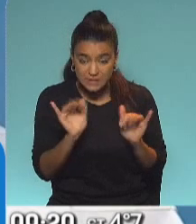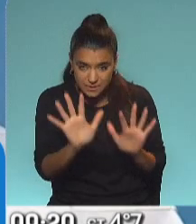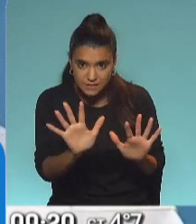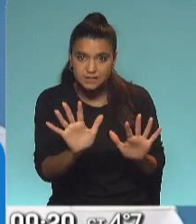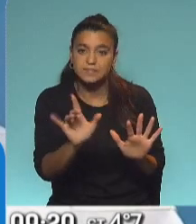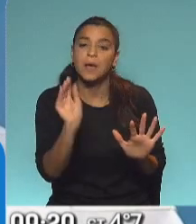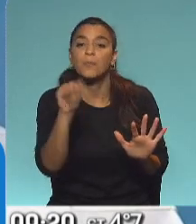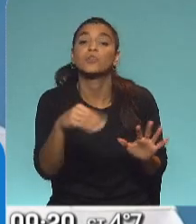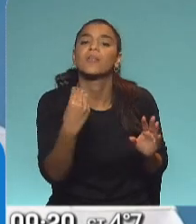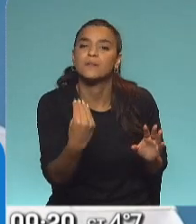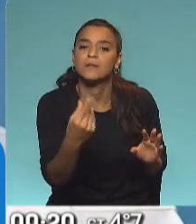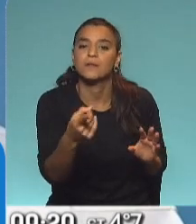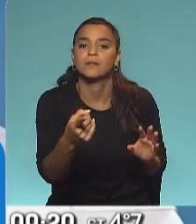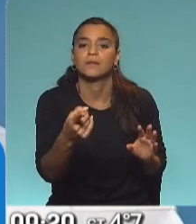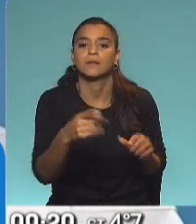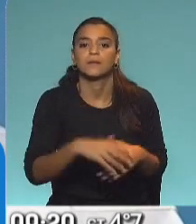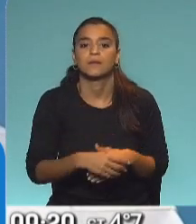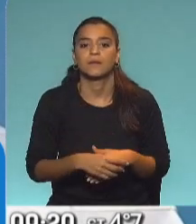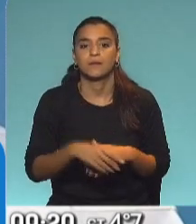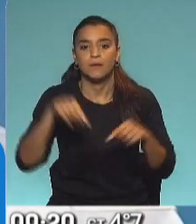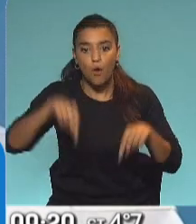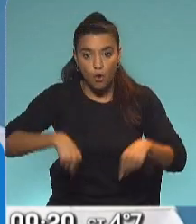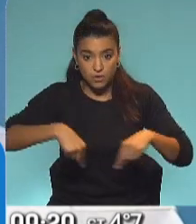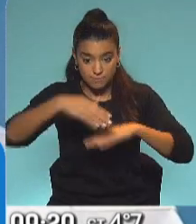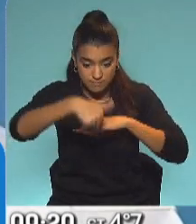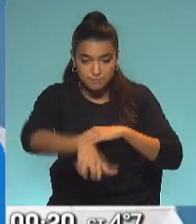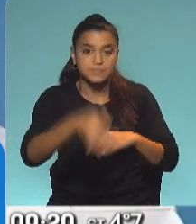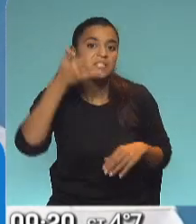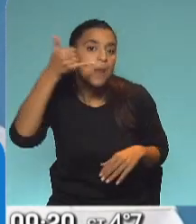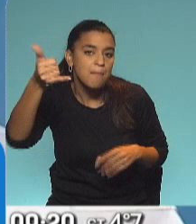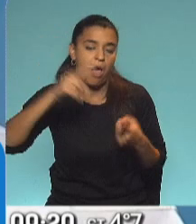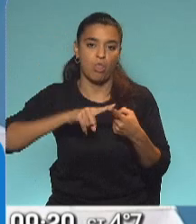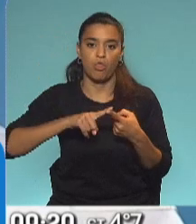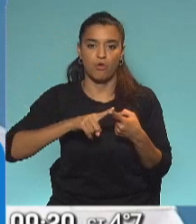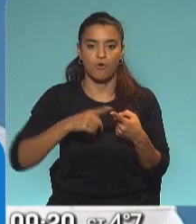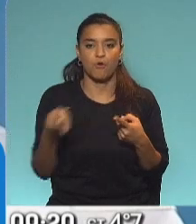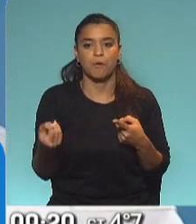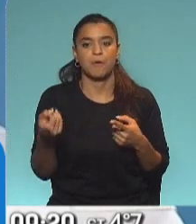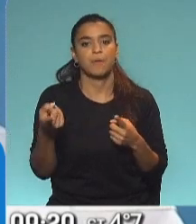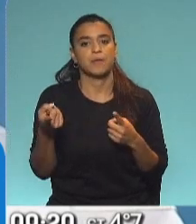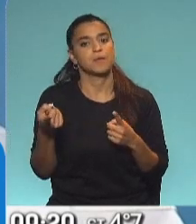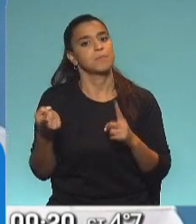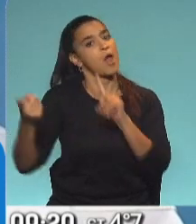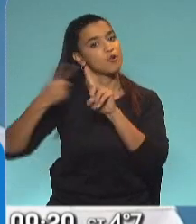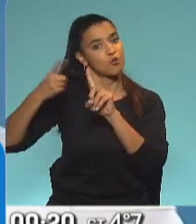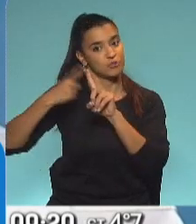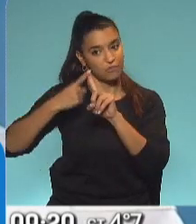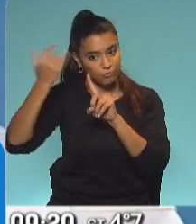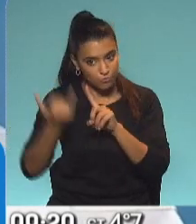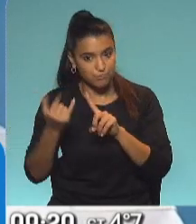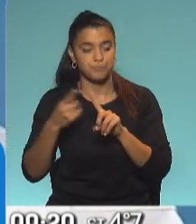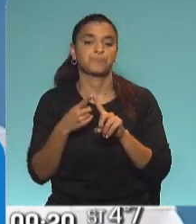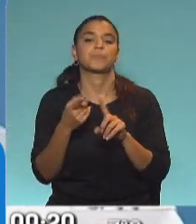¿Cómo? A partir de hoy, un llamado ¿sí? Para mantenernos